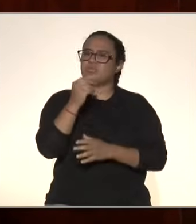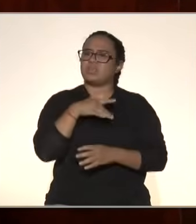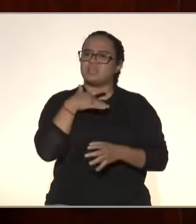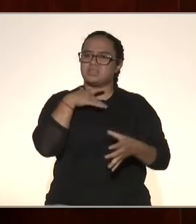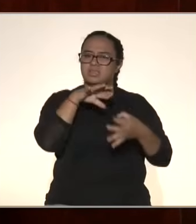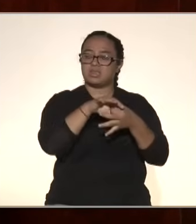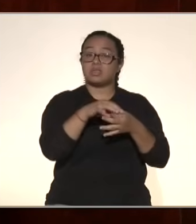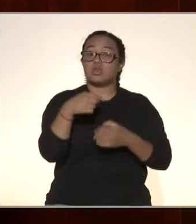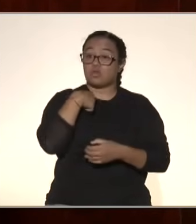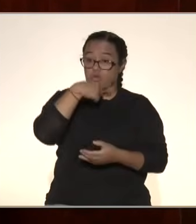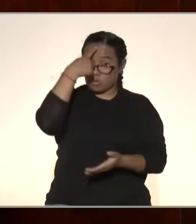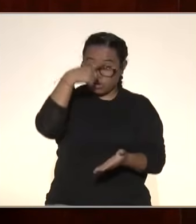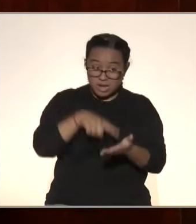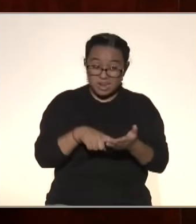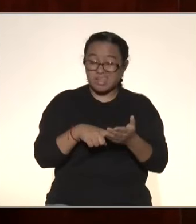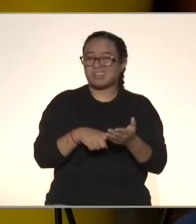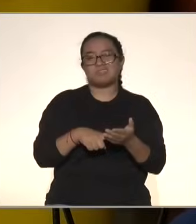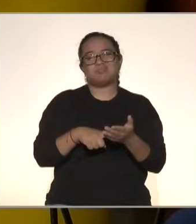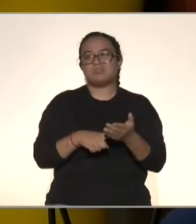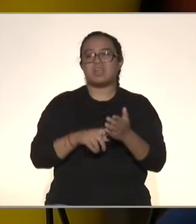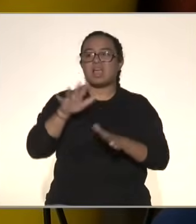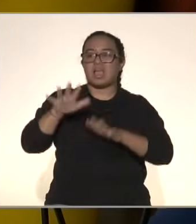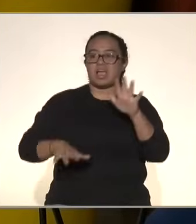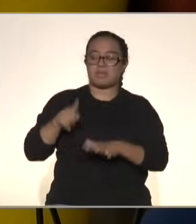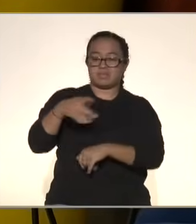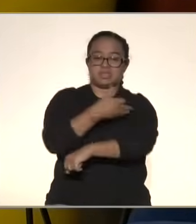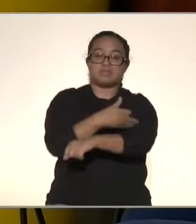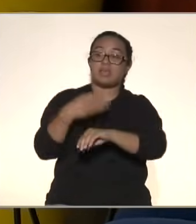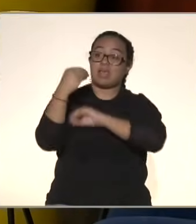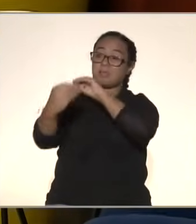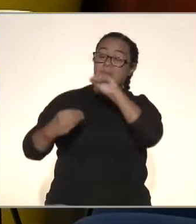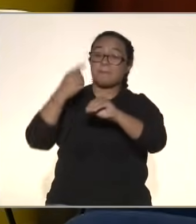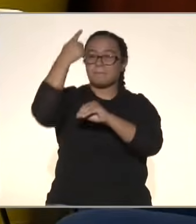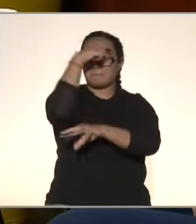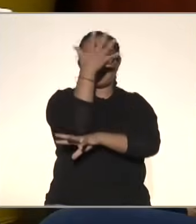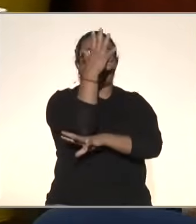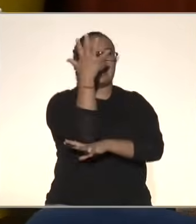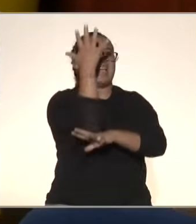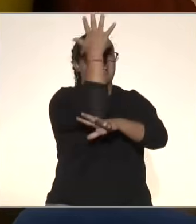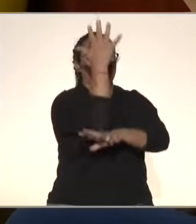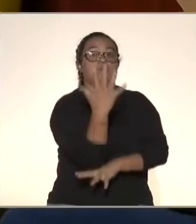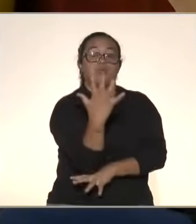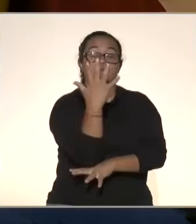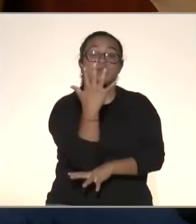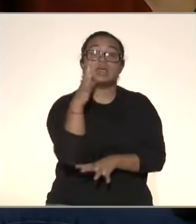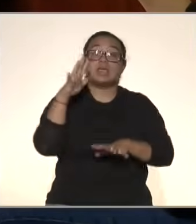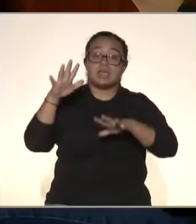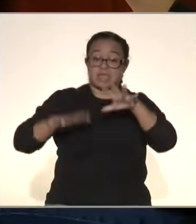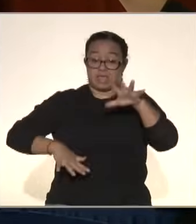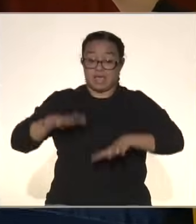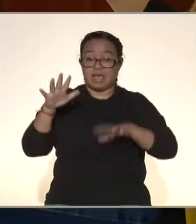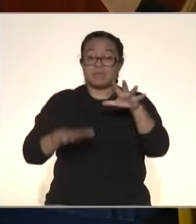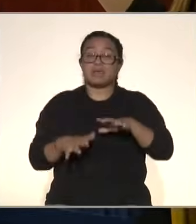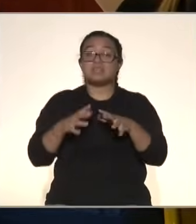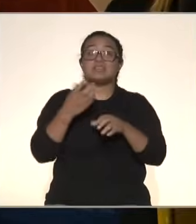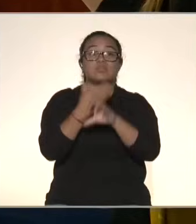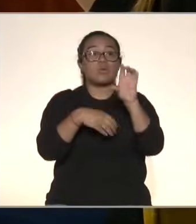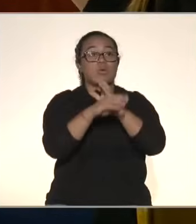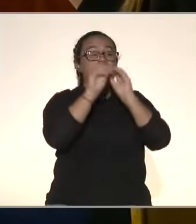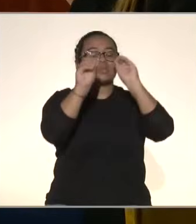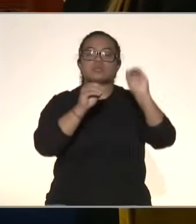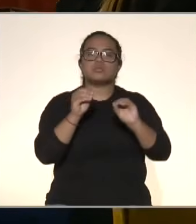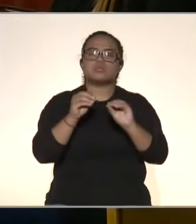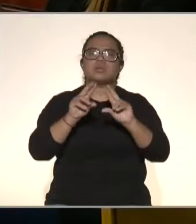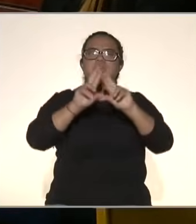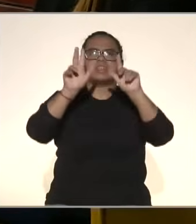persona más creyente. Mi familia suele discutir hasta para montar el árbol y visualmente tampoco contamos con todos los referentes. No